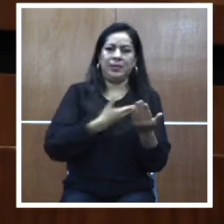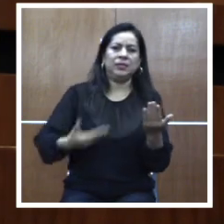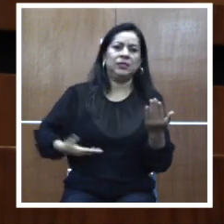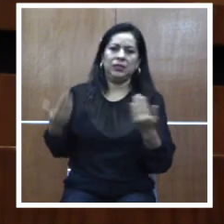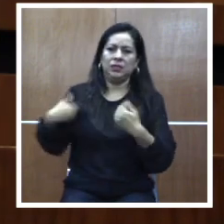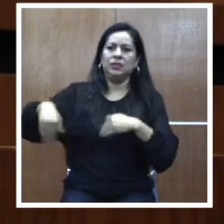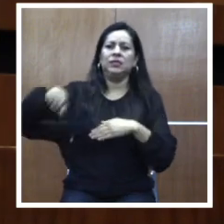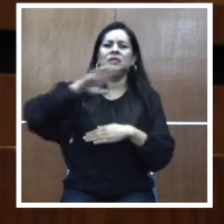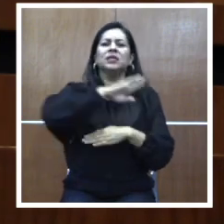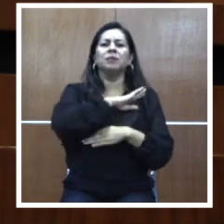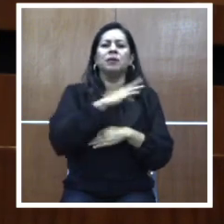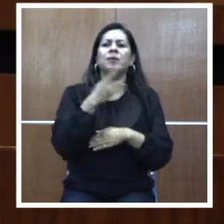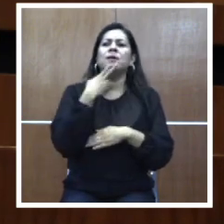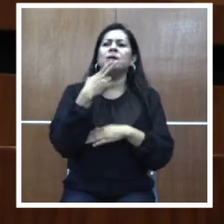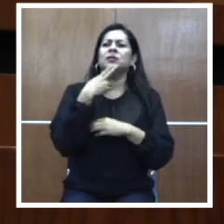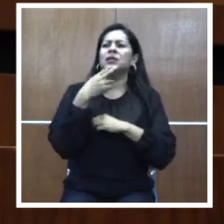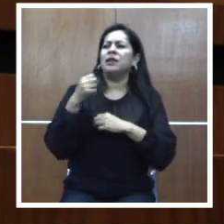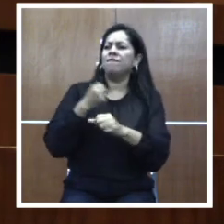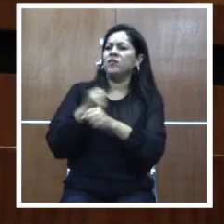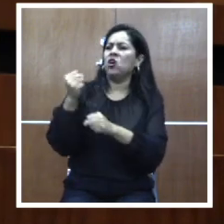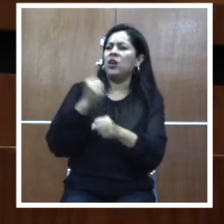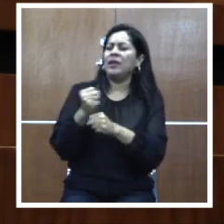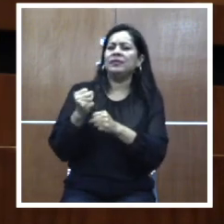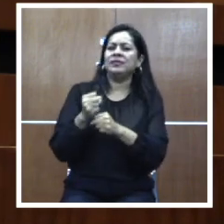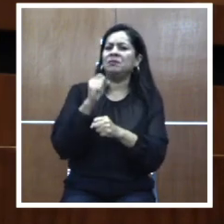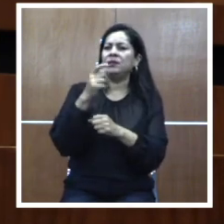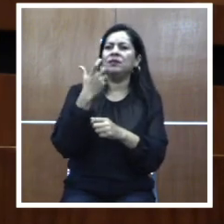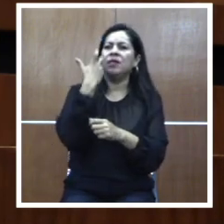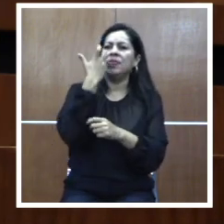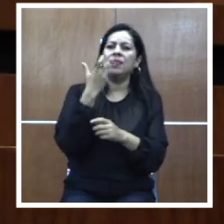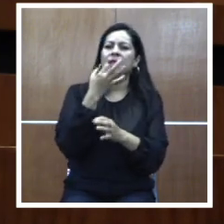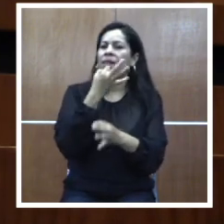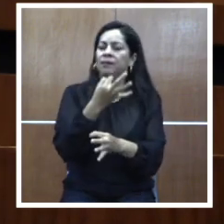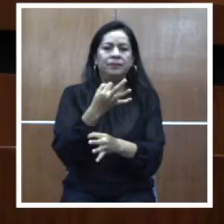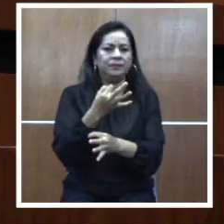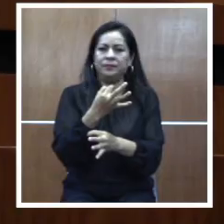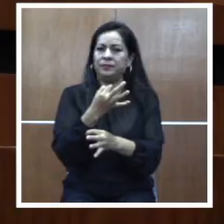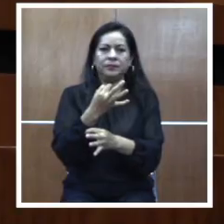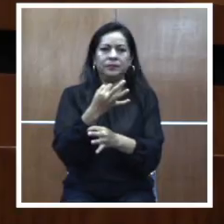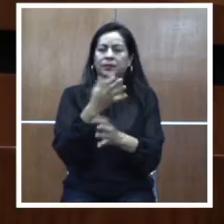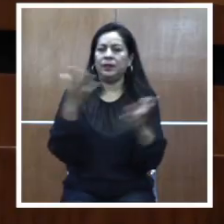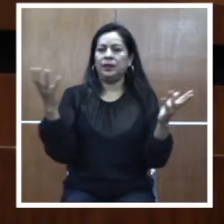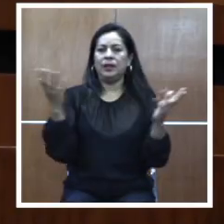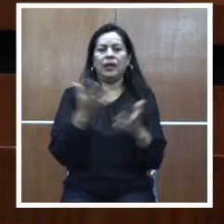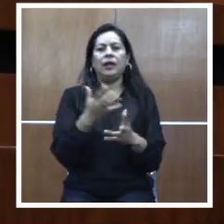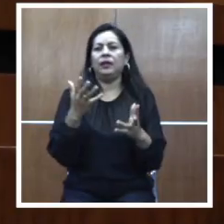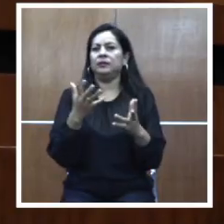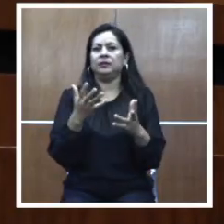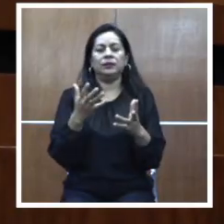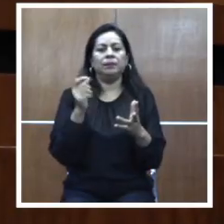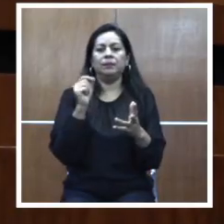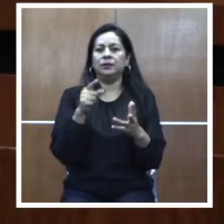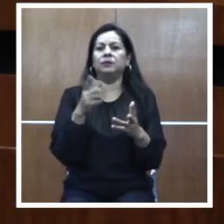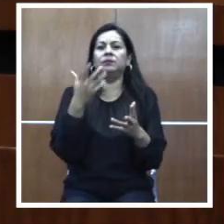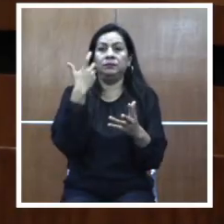para evitar hacer uso de la violencia y caer en provocaciones que